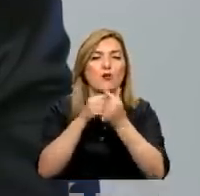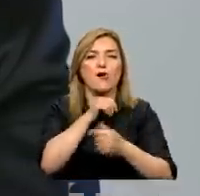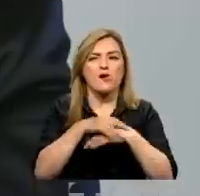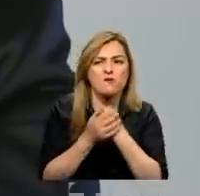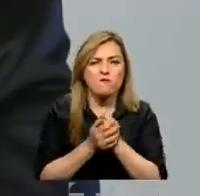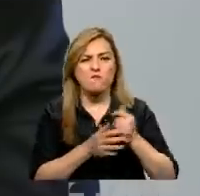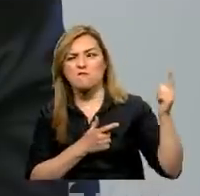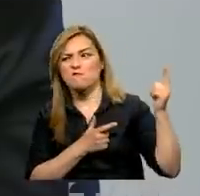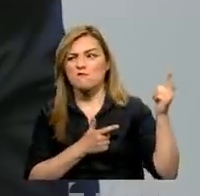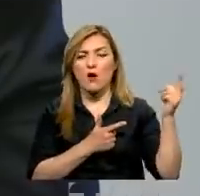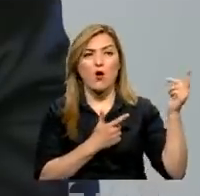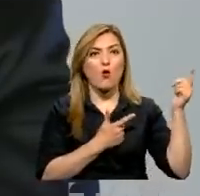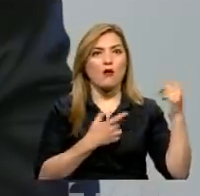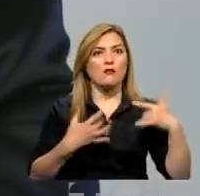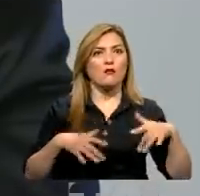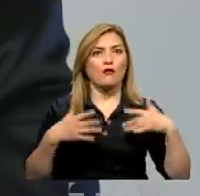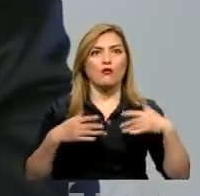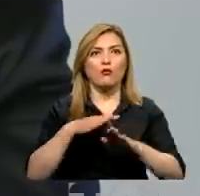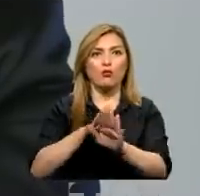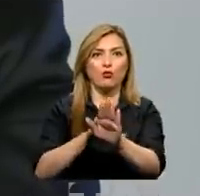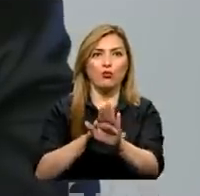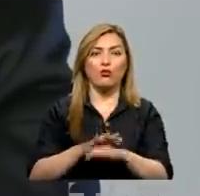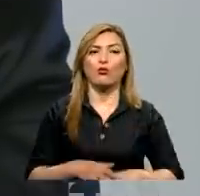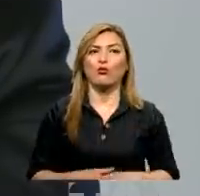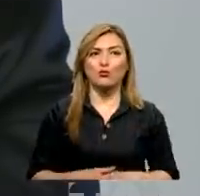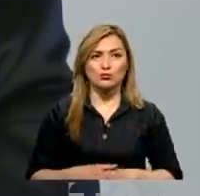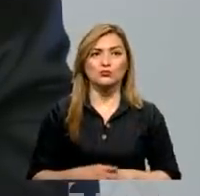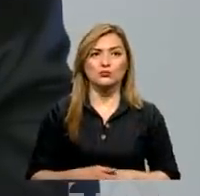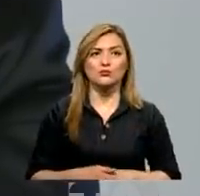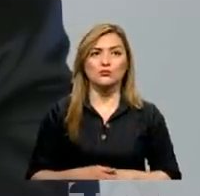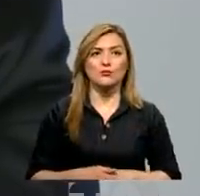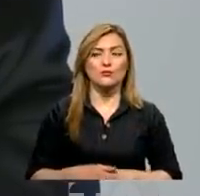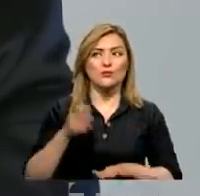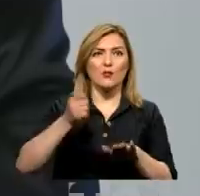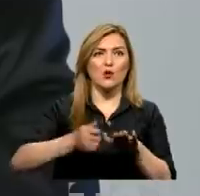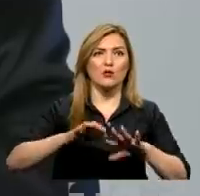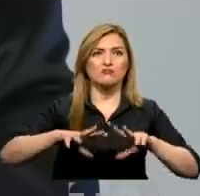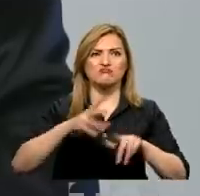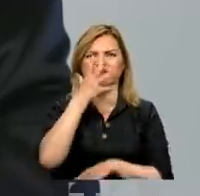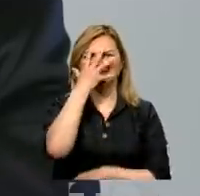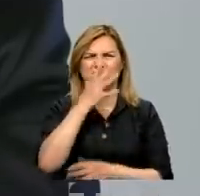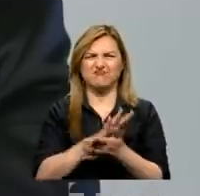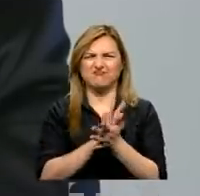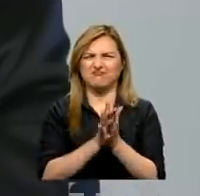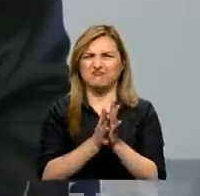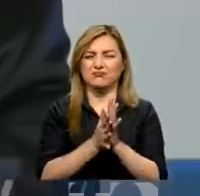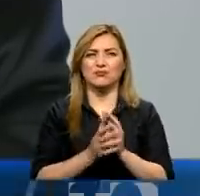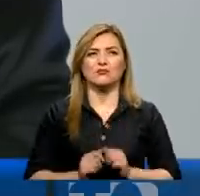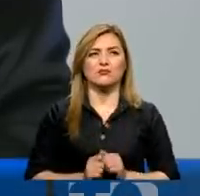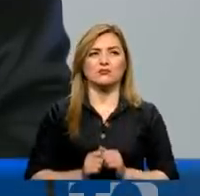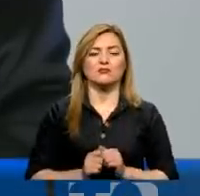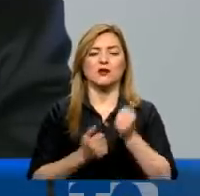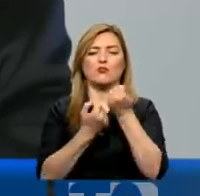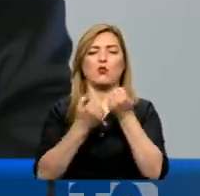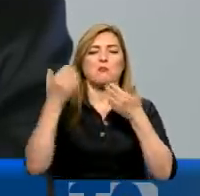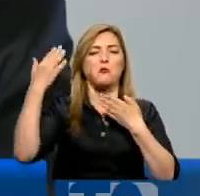de delincuencia organizada, por una parte, por otra parte por abogados sinvergüenzas y por otra parte también